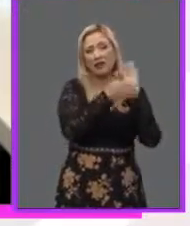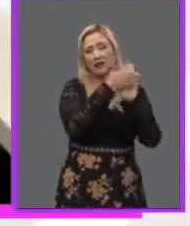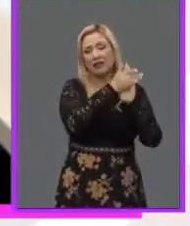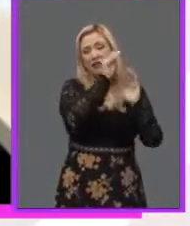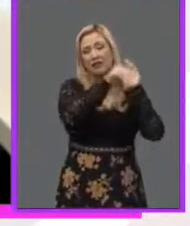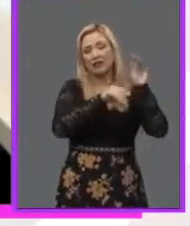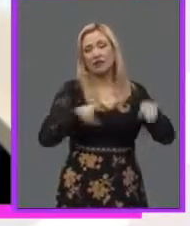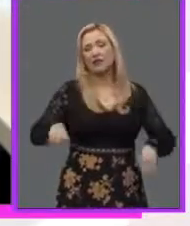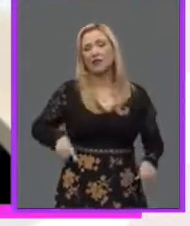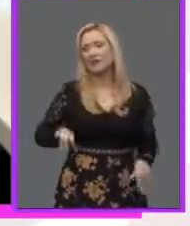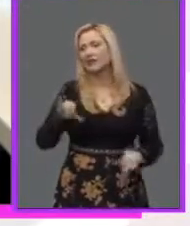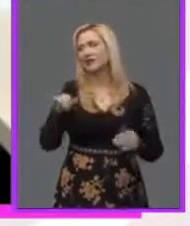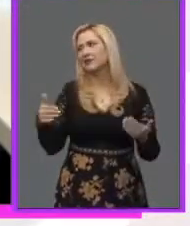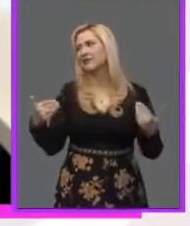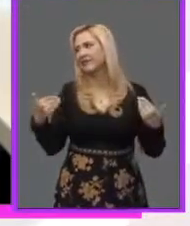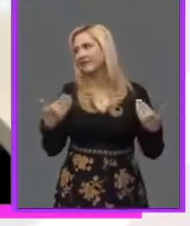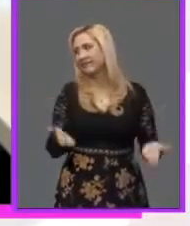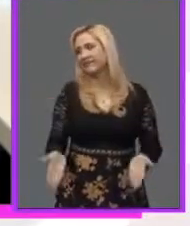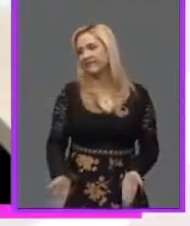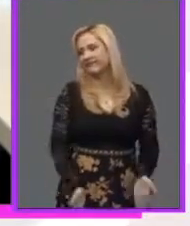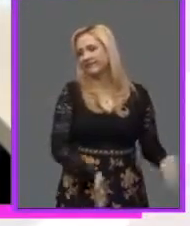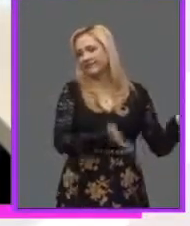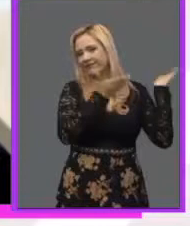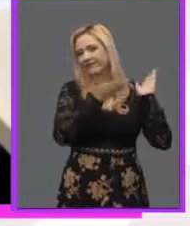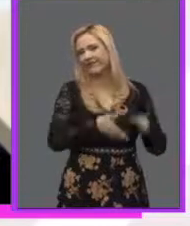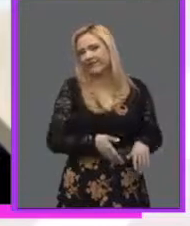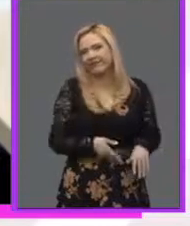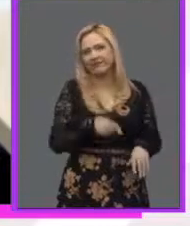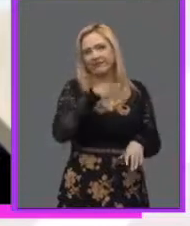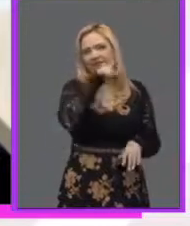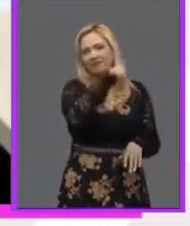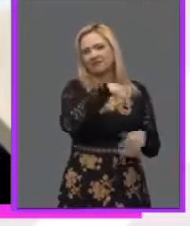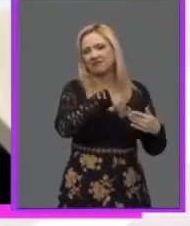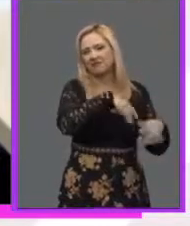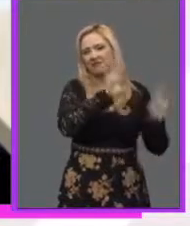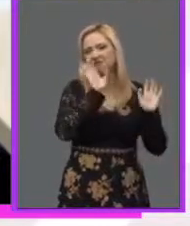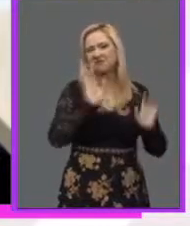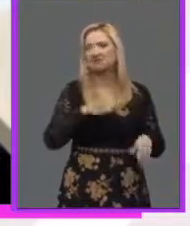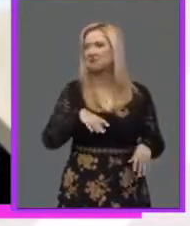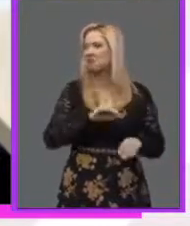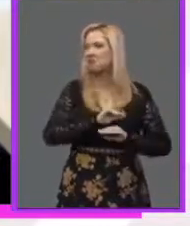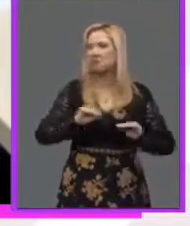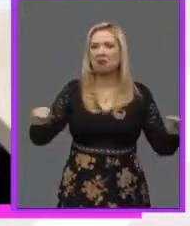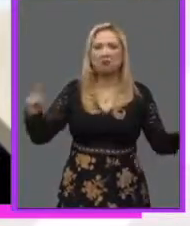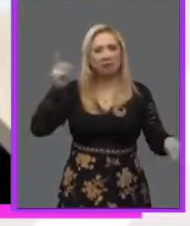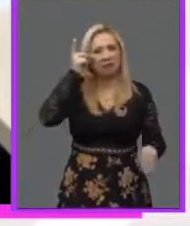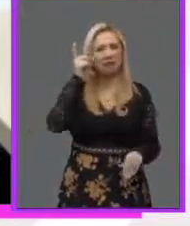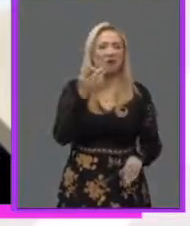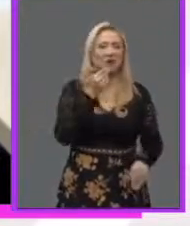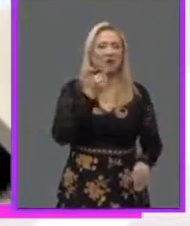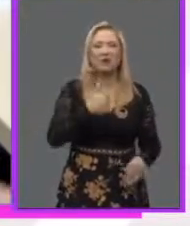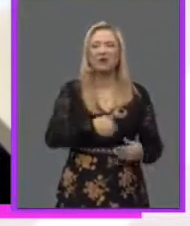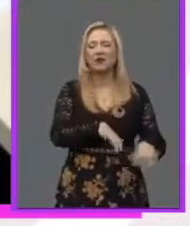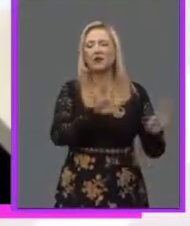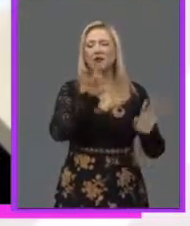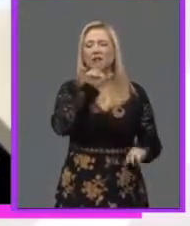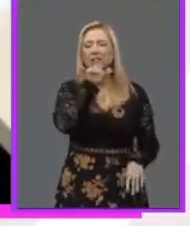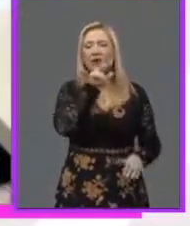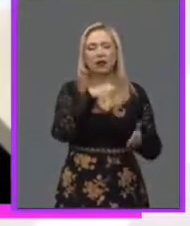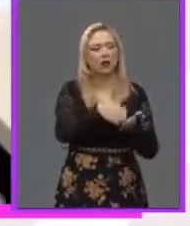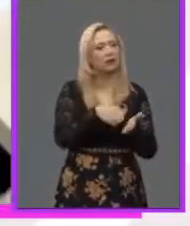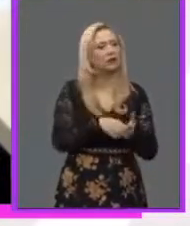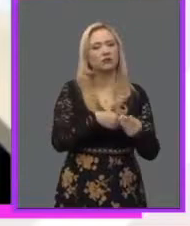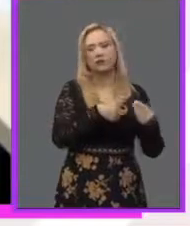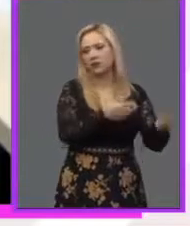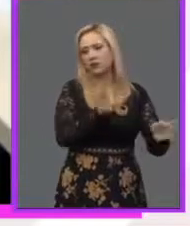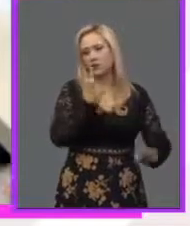el gobierno les dijo, bueno, la única opción que les doy es que si quieren pueden asentarse acá en estas tierras que no son de nadie, no los voy a regularizar, no